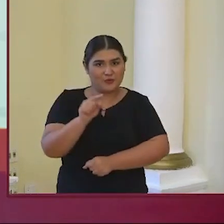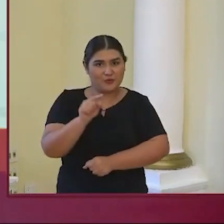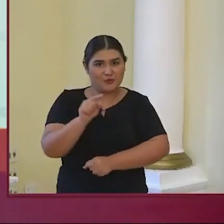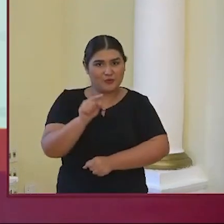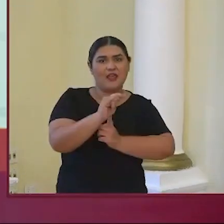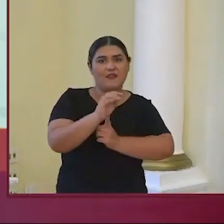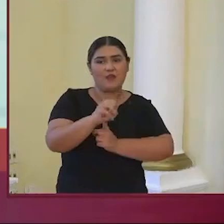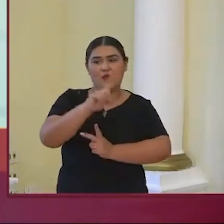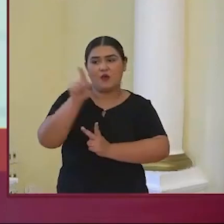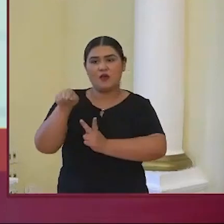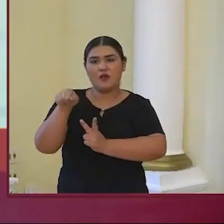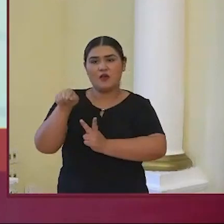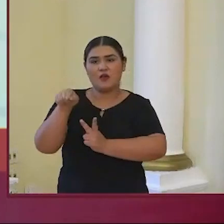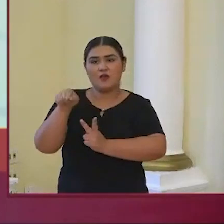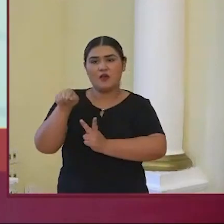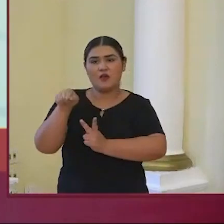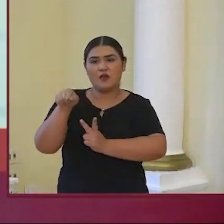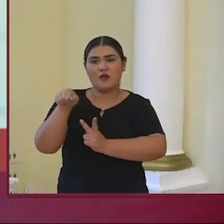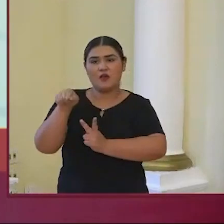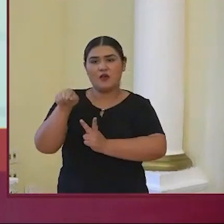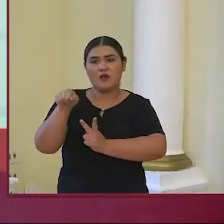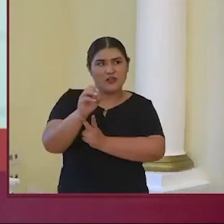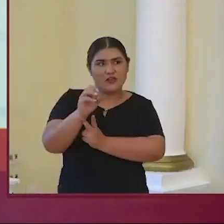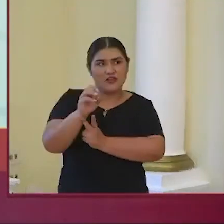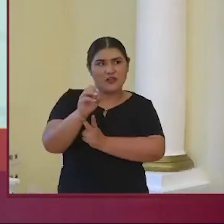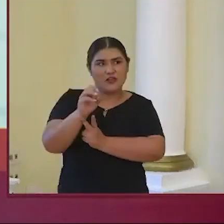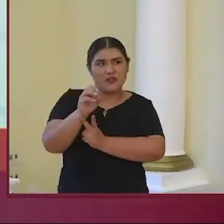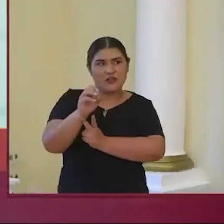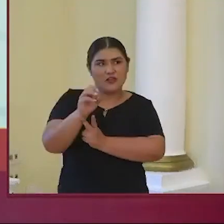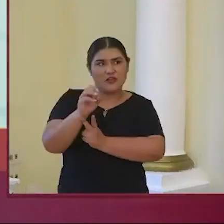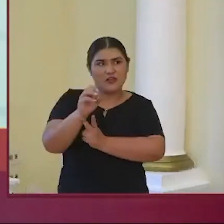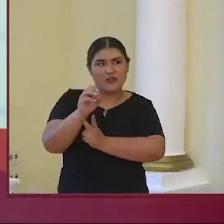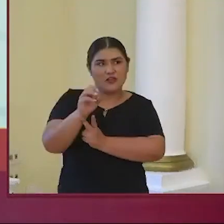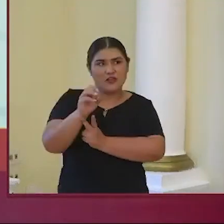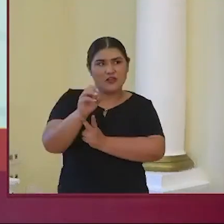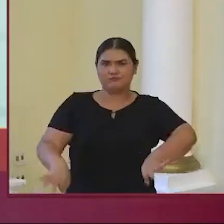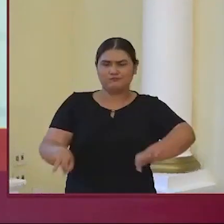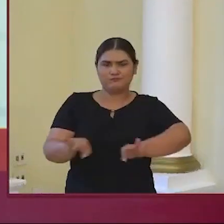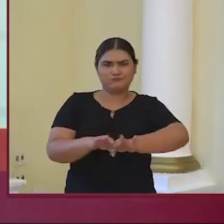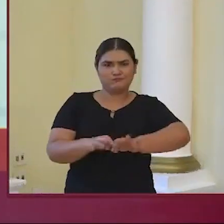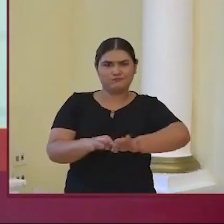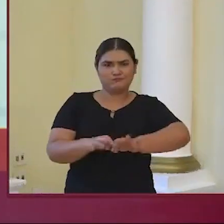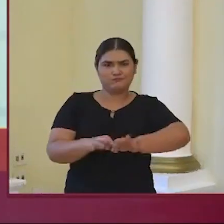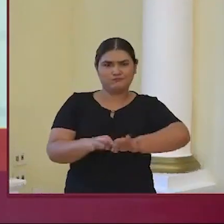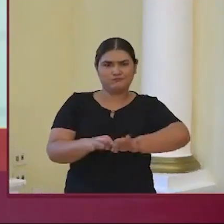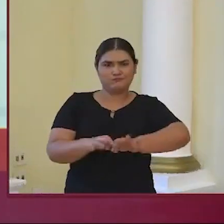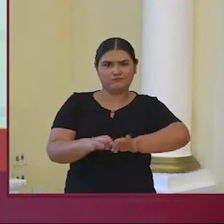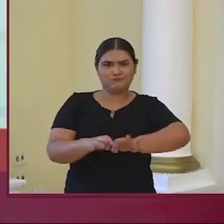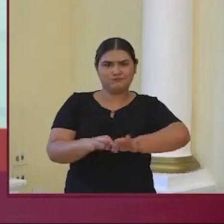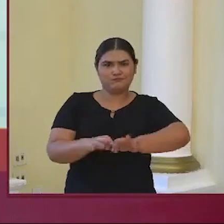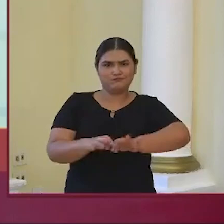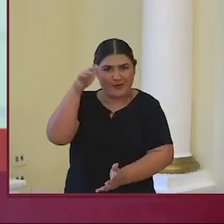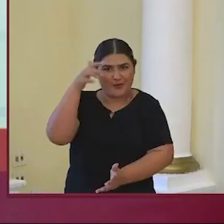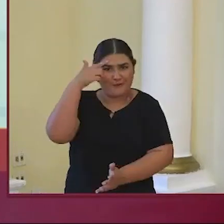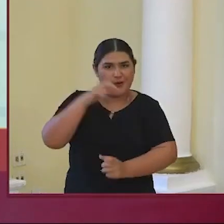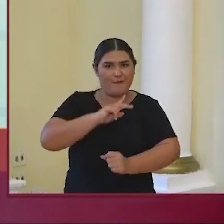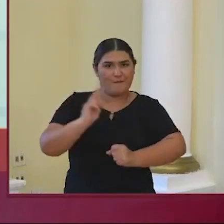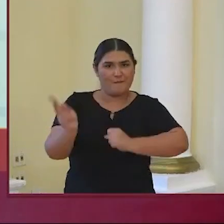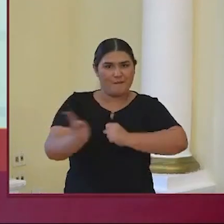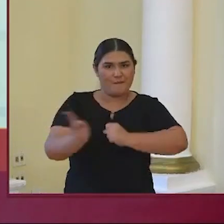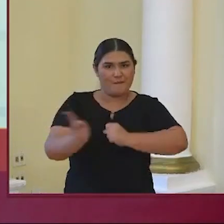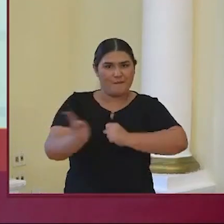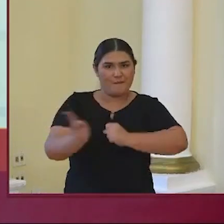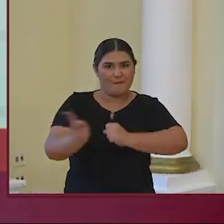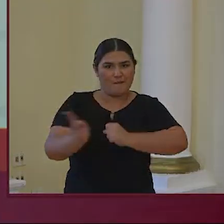fundamentales, somos el principal productor de grafito en el país, y eventualmente